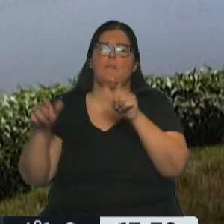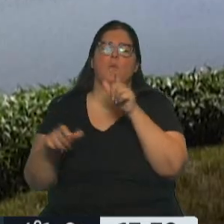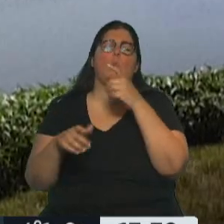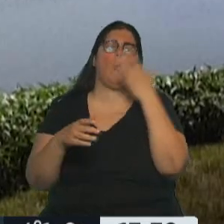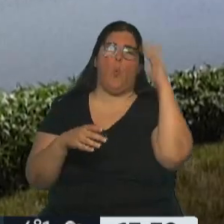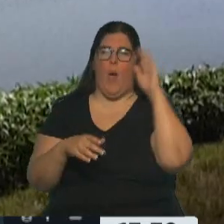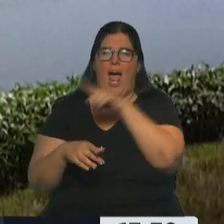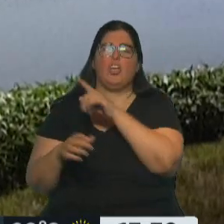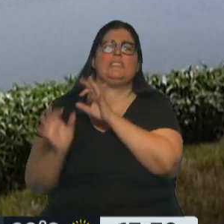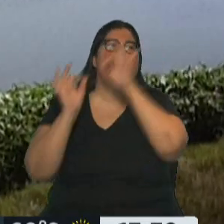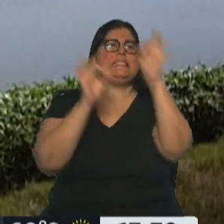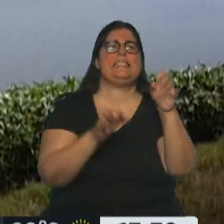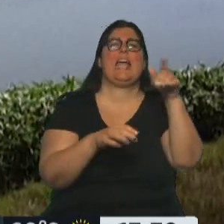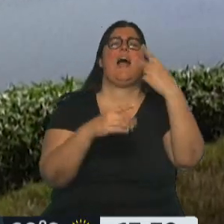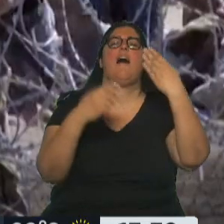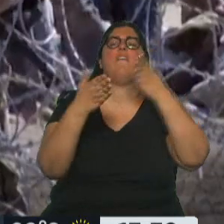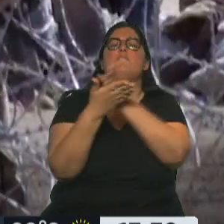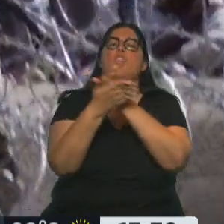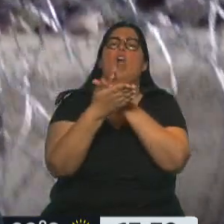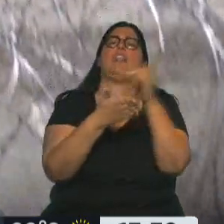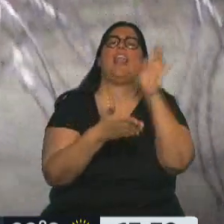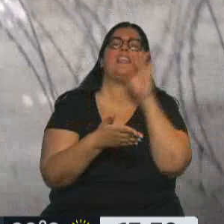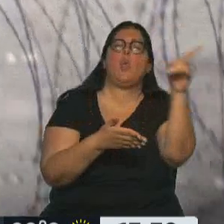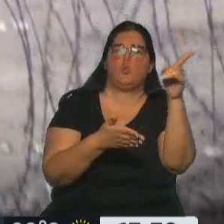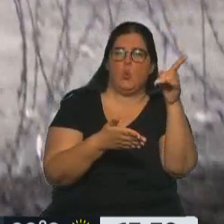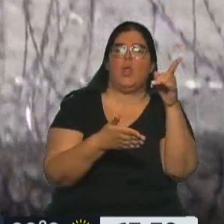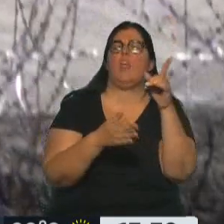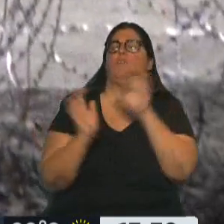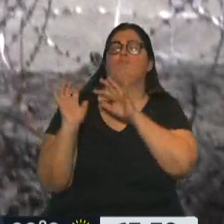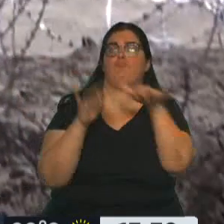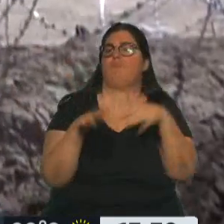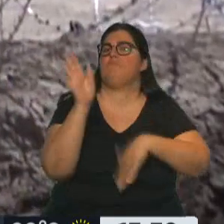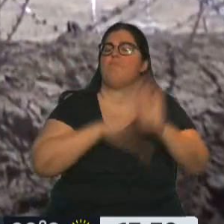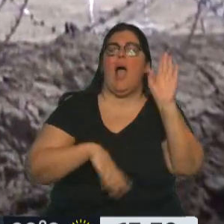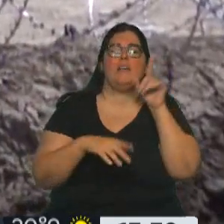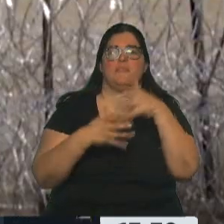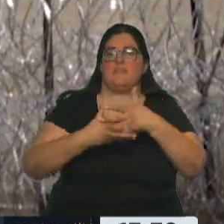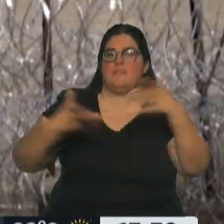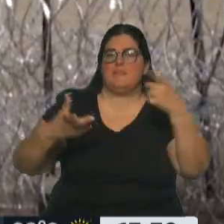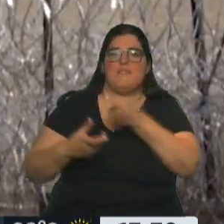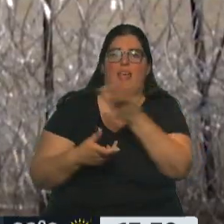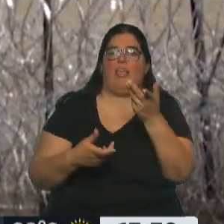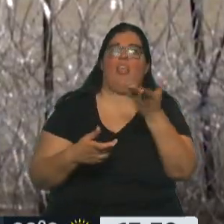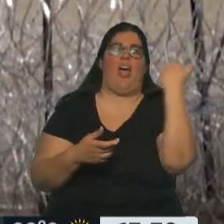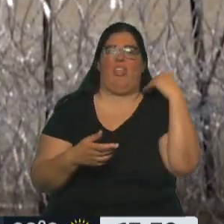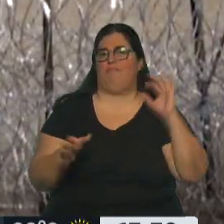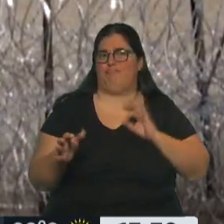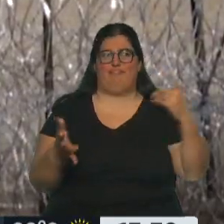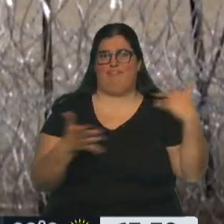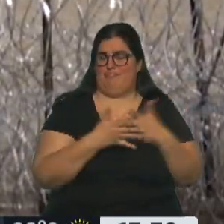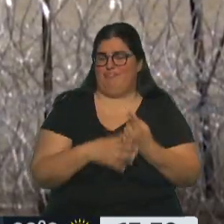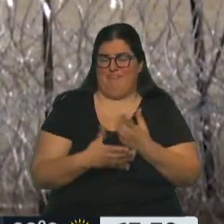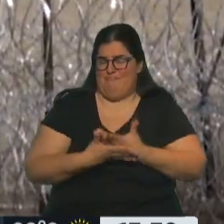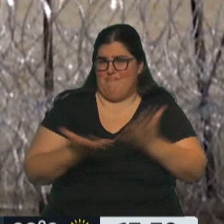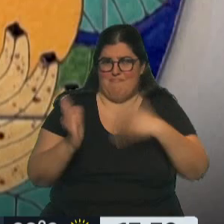fronterizos de los Estados Unidos, la mayor cifra del año, según datos de la Oficina de Aduanas y Protección Fronteriza de Estados Unidos.